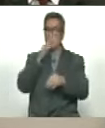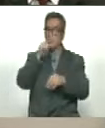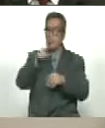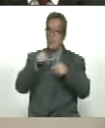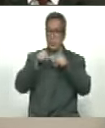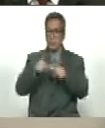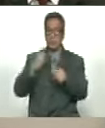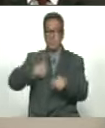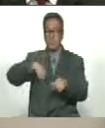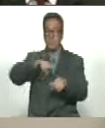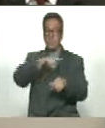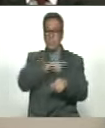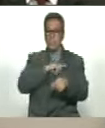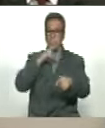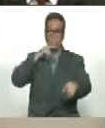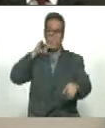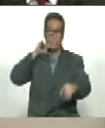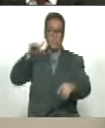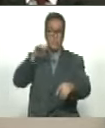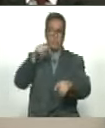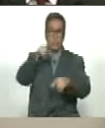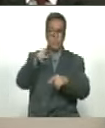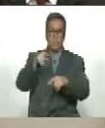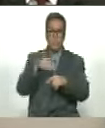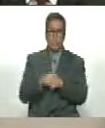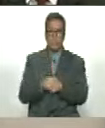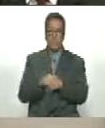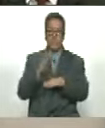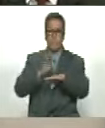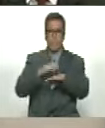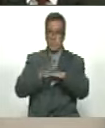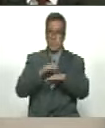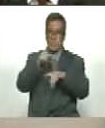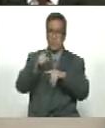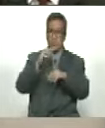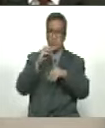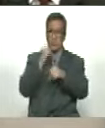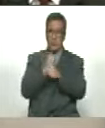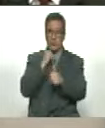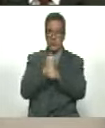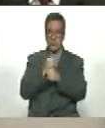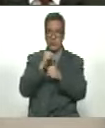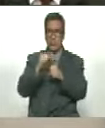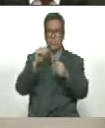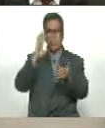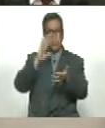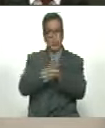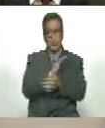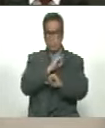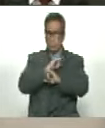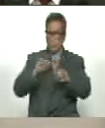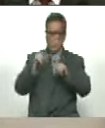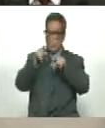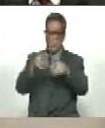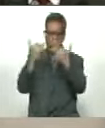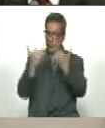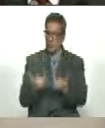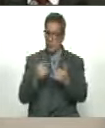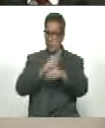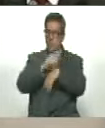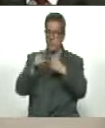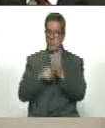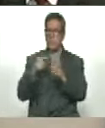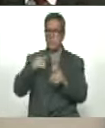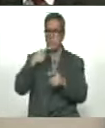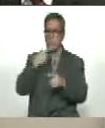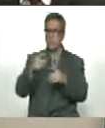mantiene y que nosotros estamos denunciando y demandando en función de que cesen de manera absoluta, como debería